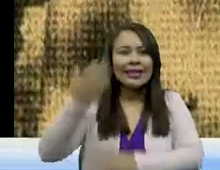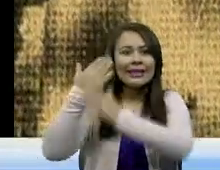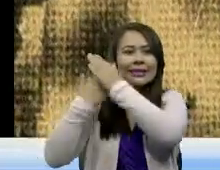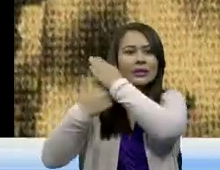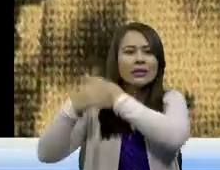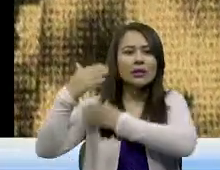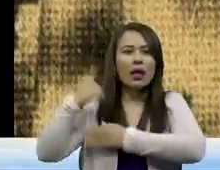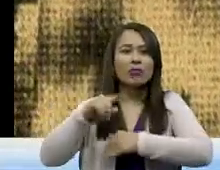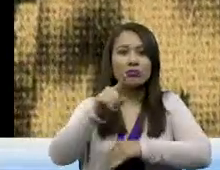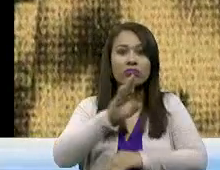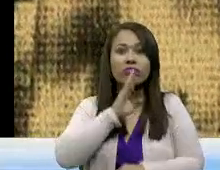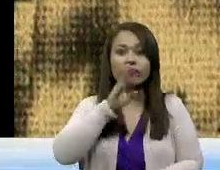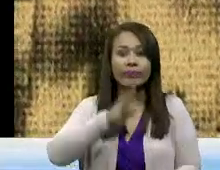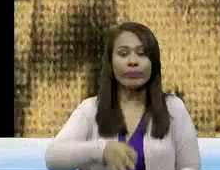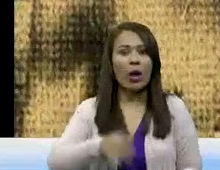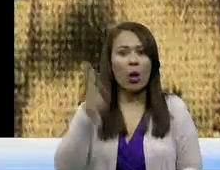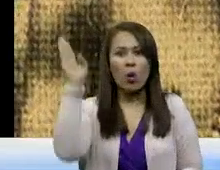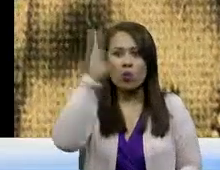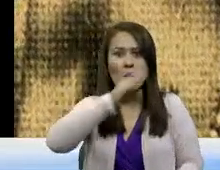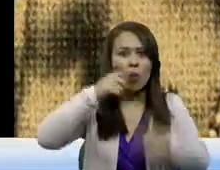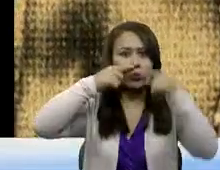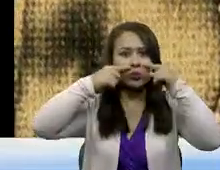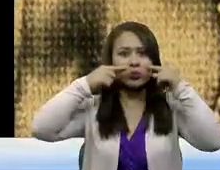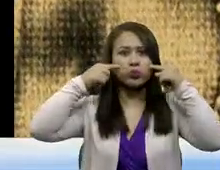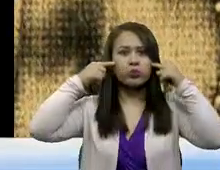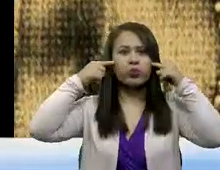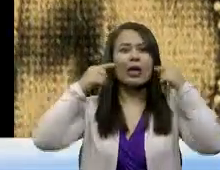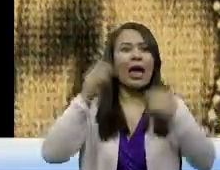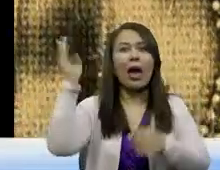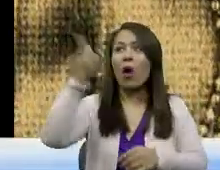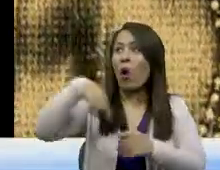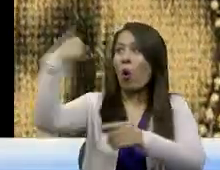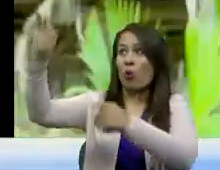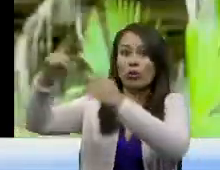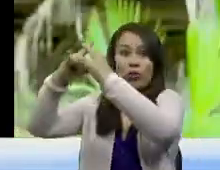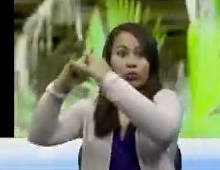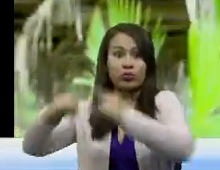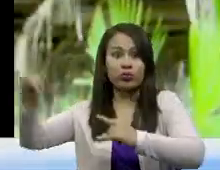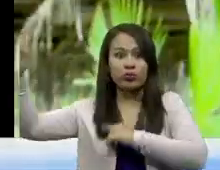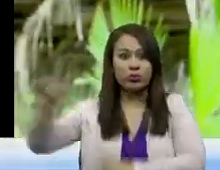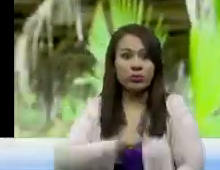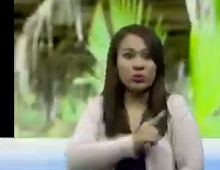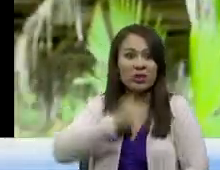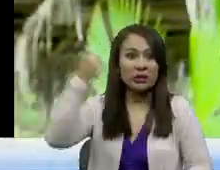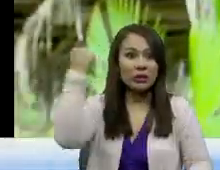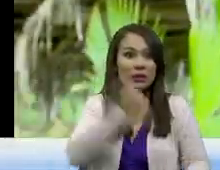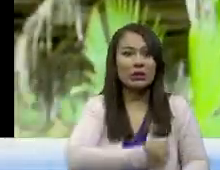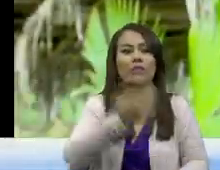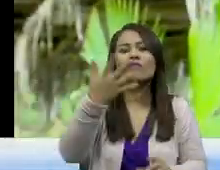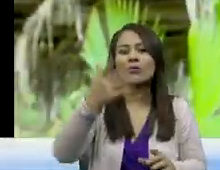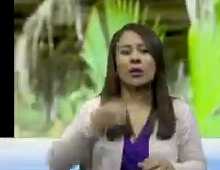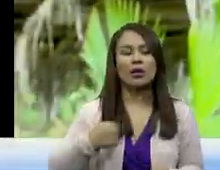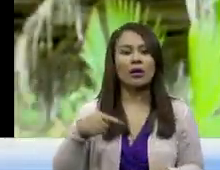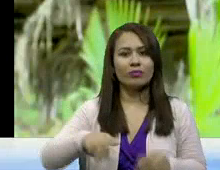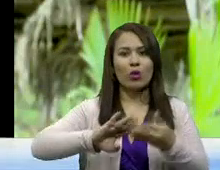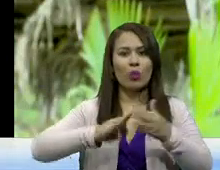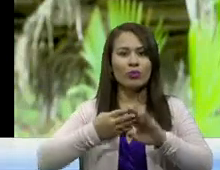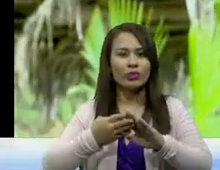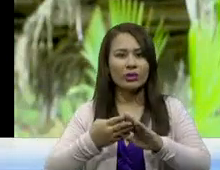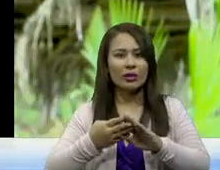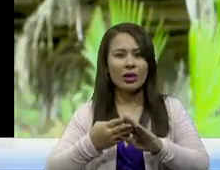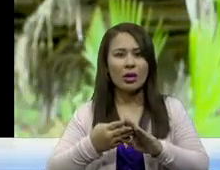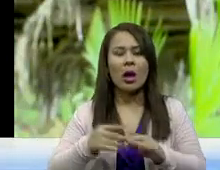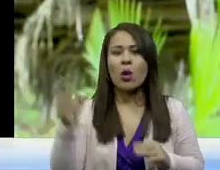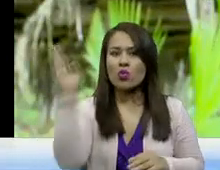guerreros amazónicos, que Shuar nunca jamás fue conquistado por ningún tribu y prácticamente Shuar nunca tuvo